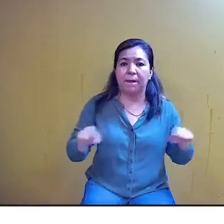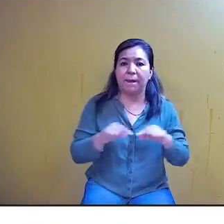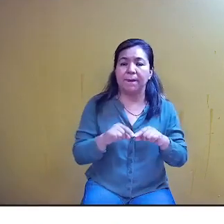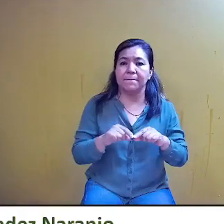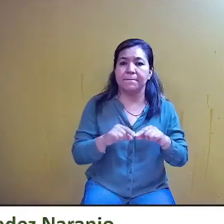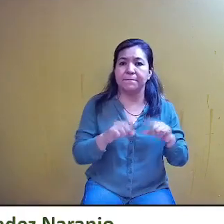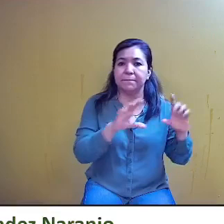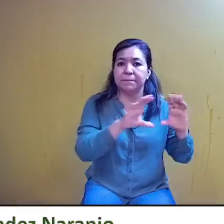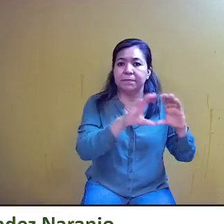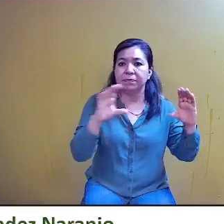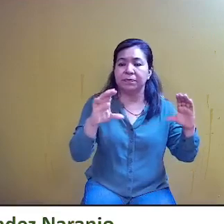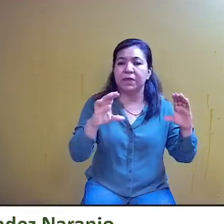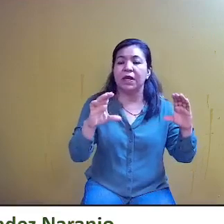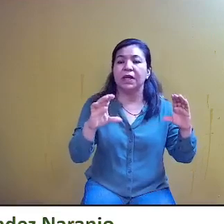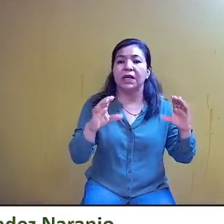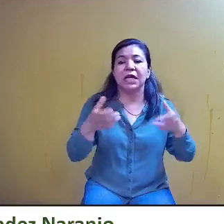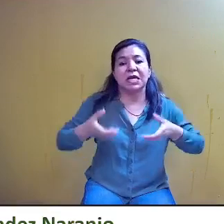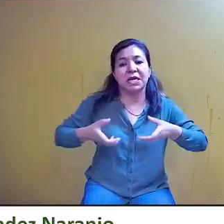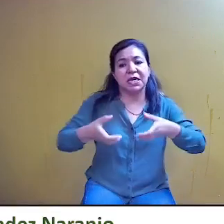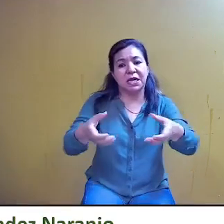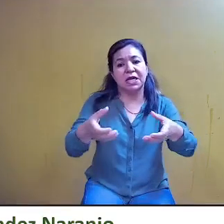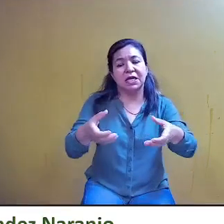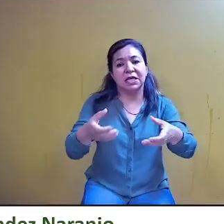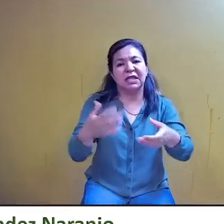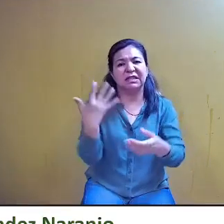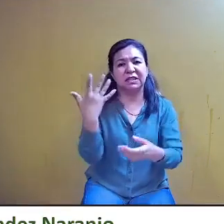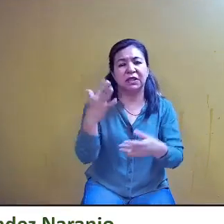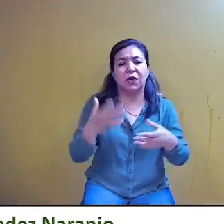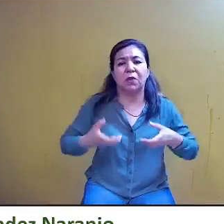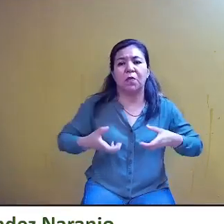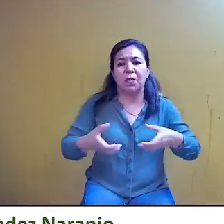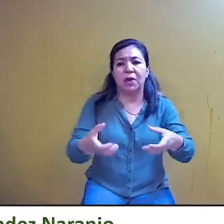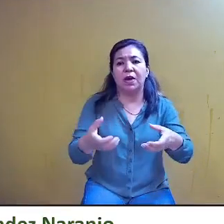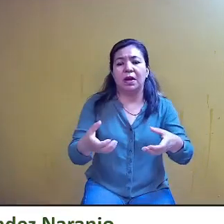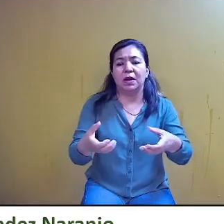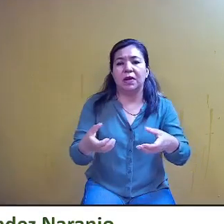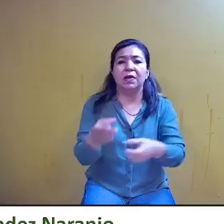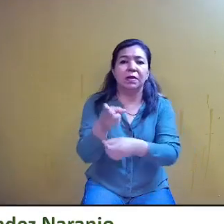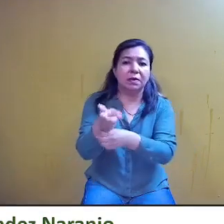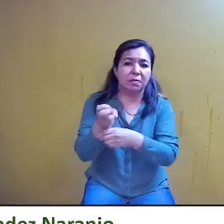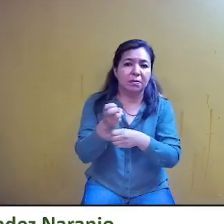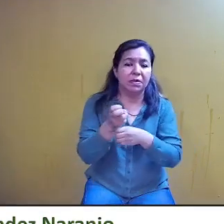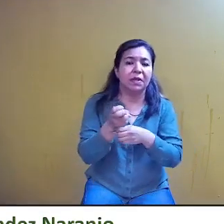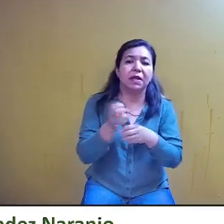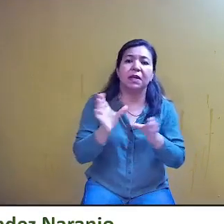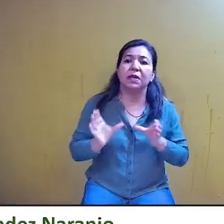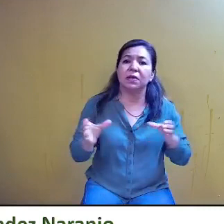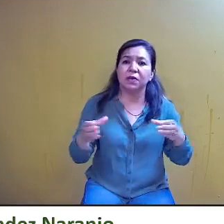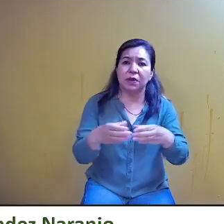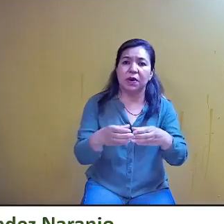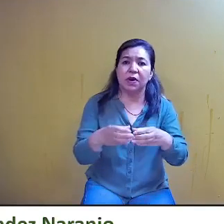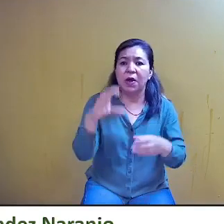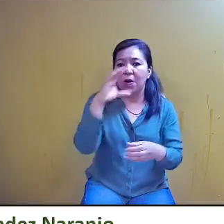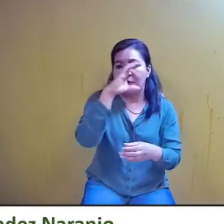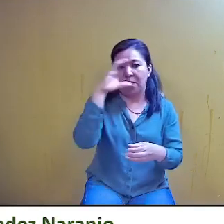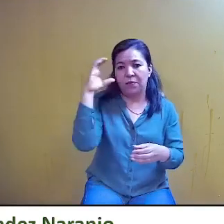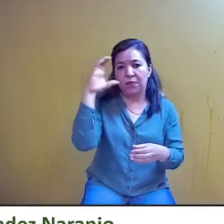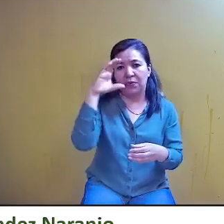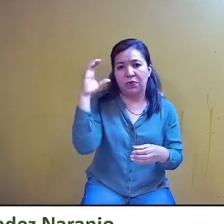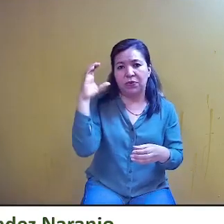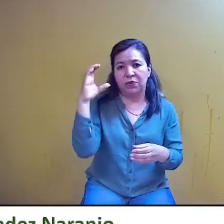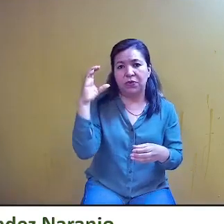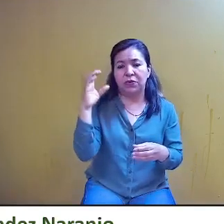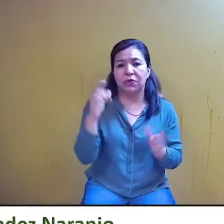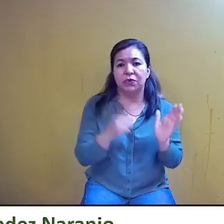municipio de Atoyac de Álvarez, las cuales sirvieron de invitación a la reunión citada, en la que aparece la fotografía del denunciado junto